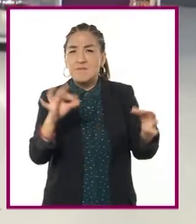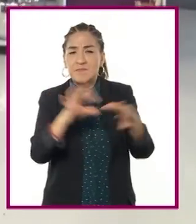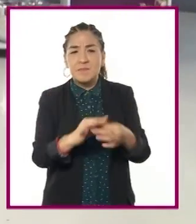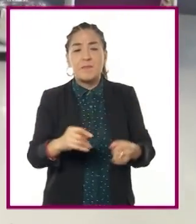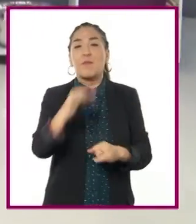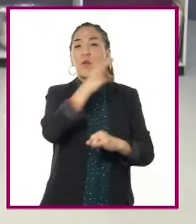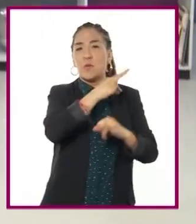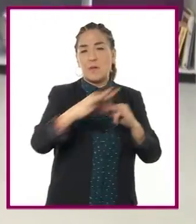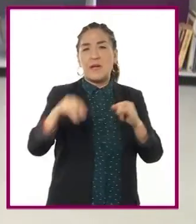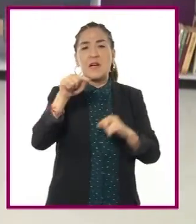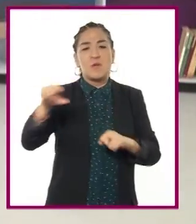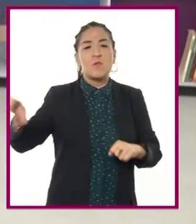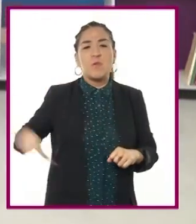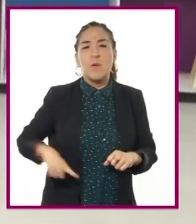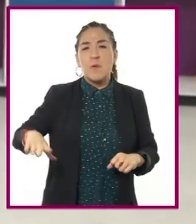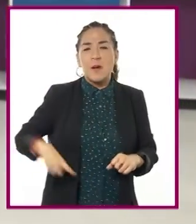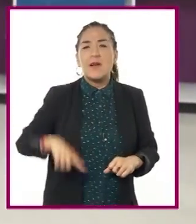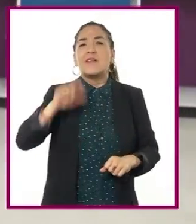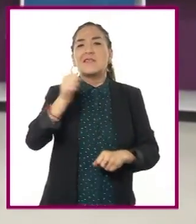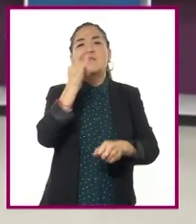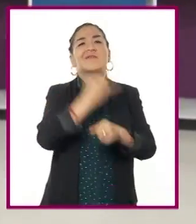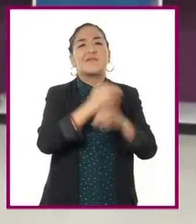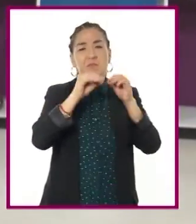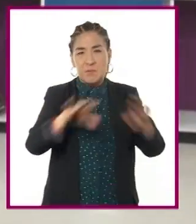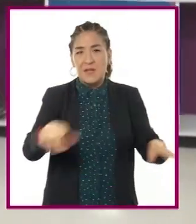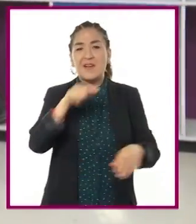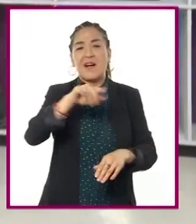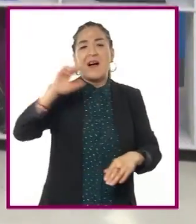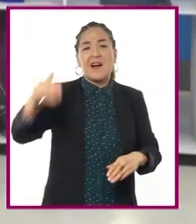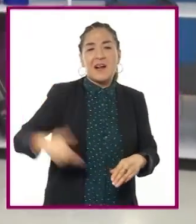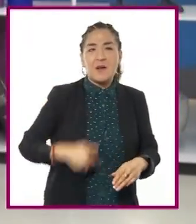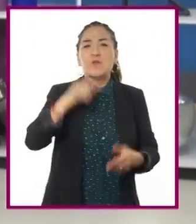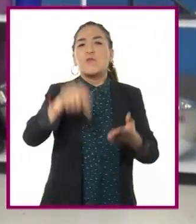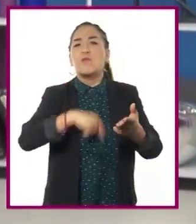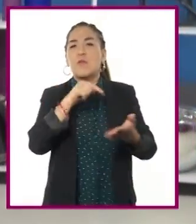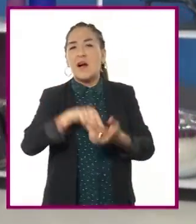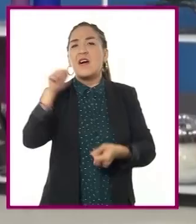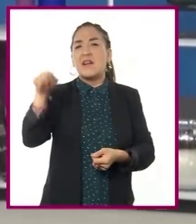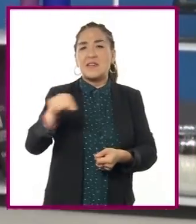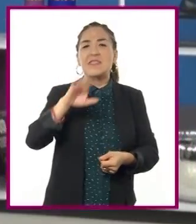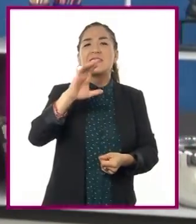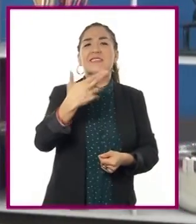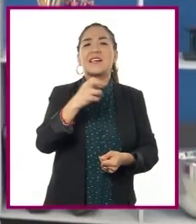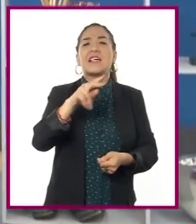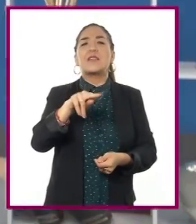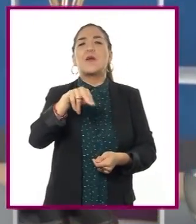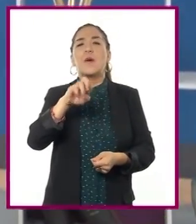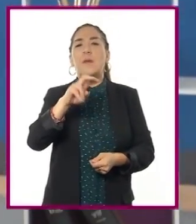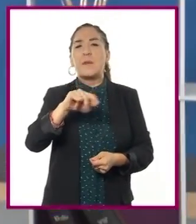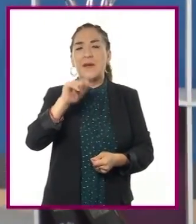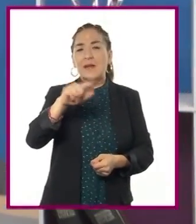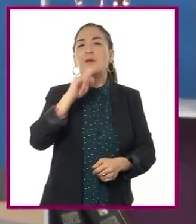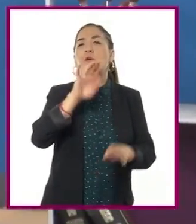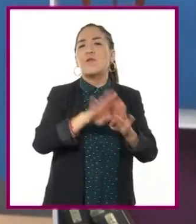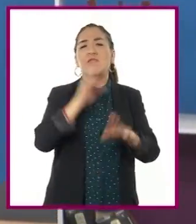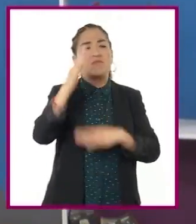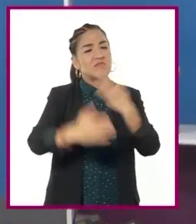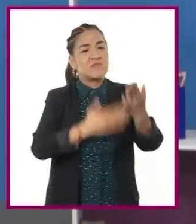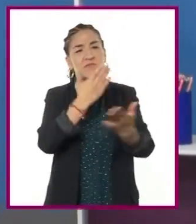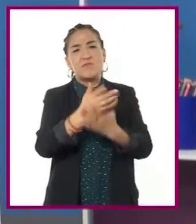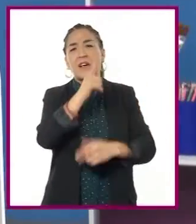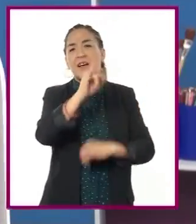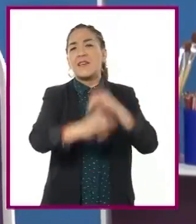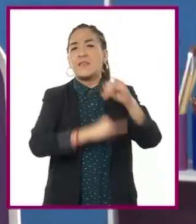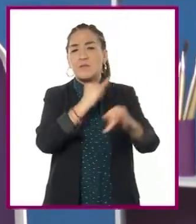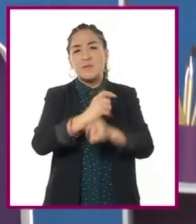Finalmente, el gobierno tuvo que informar del accidente en Chernóbil y esto provocó una protesta internacional por el peligro